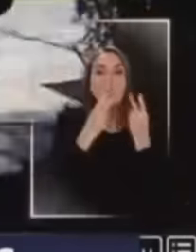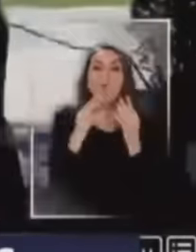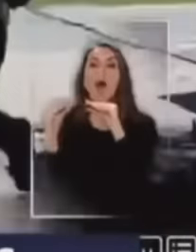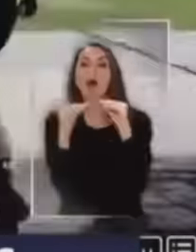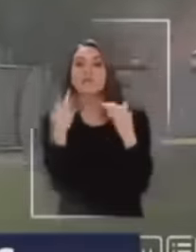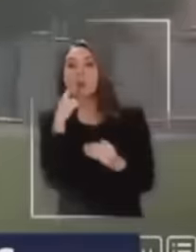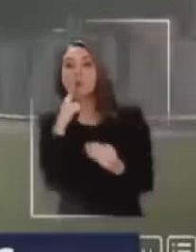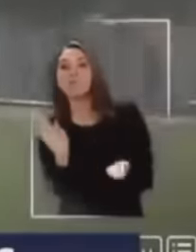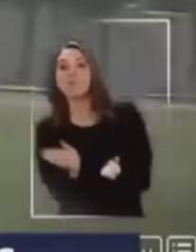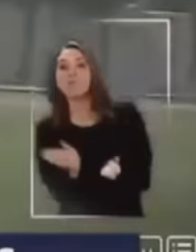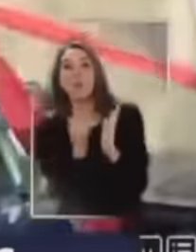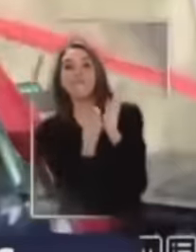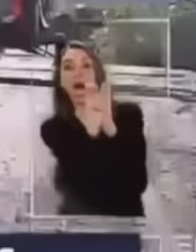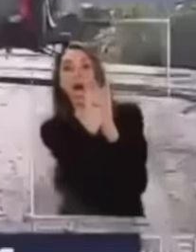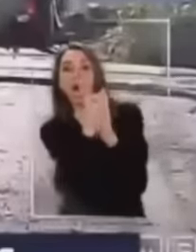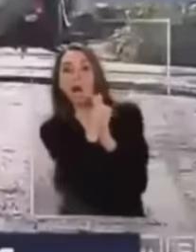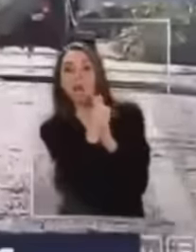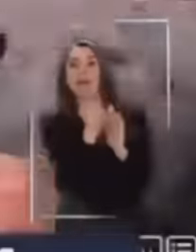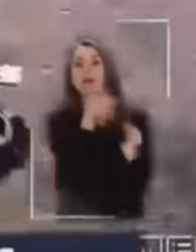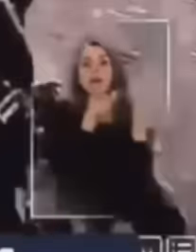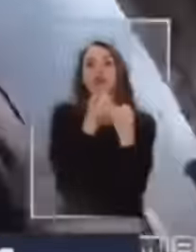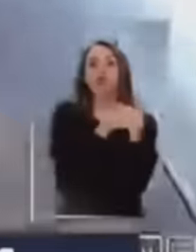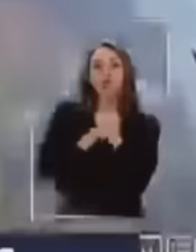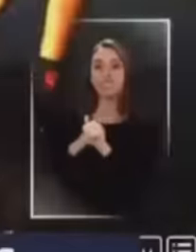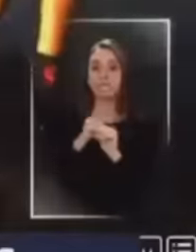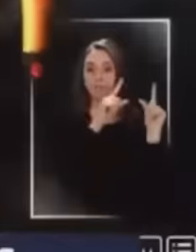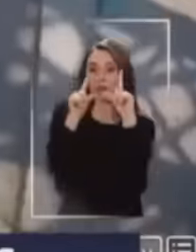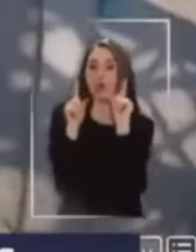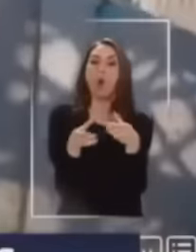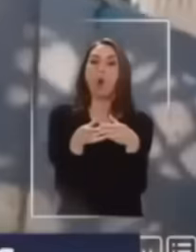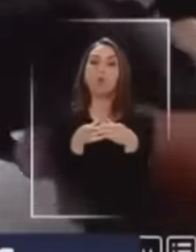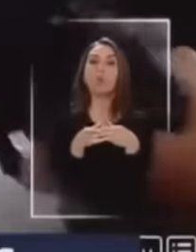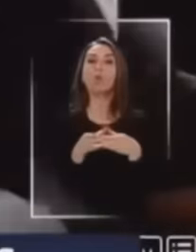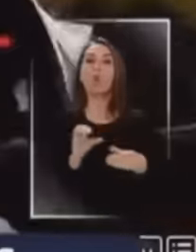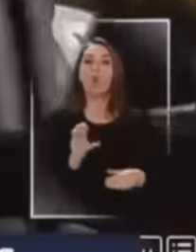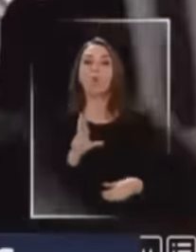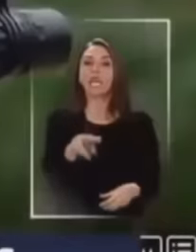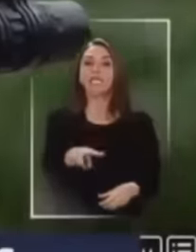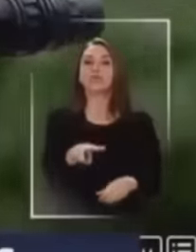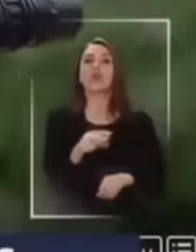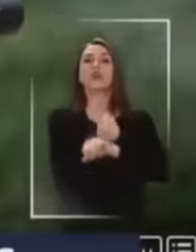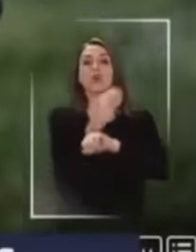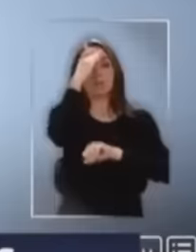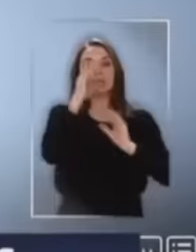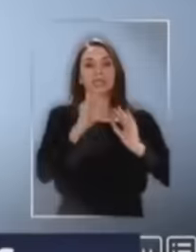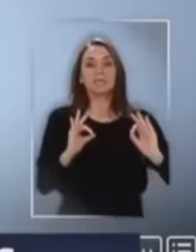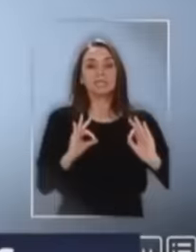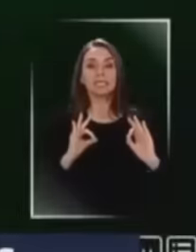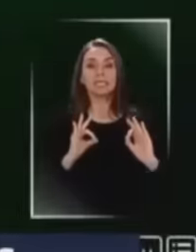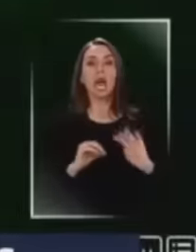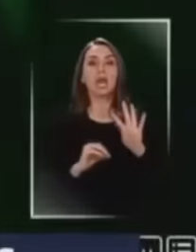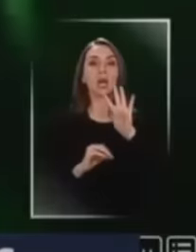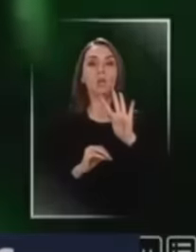pasaron la prueba y también nos contaron sus nuevos desafíos. Este es el Grupo de Operaciones Policiales Especiales. Así son las